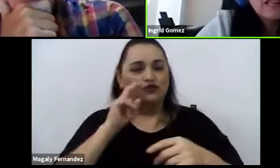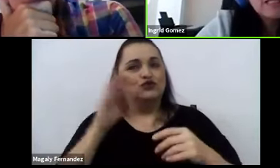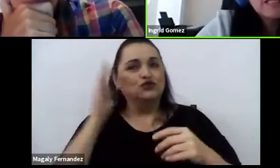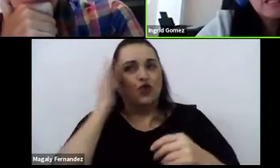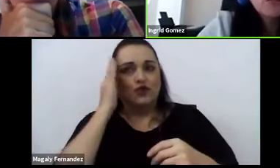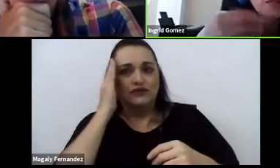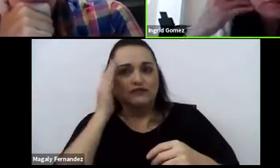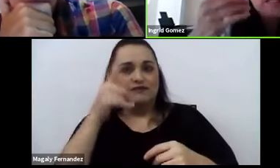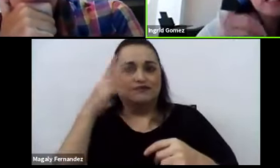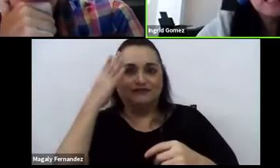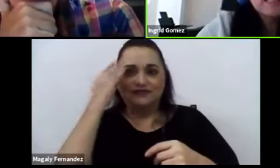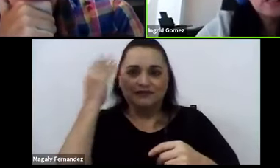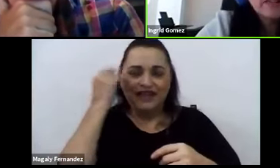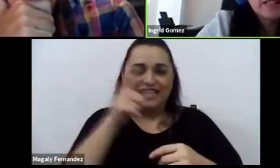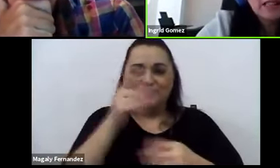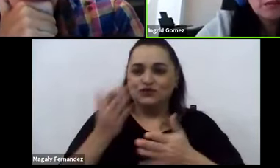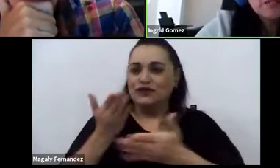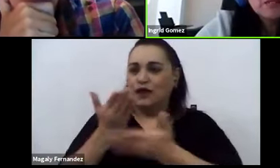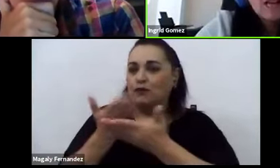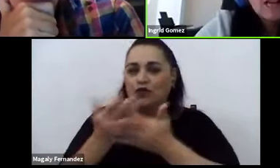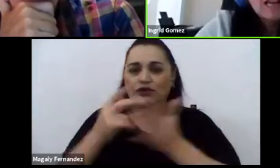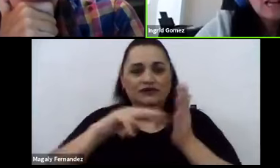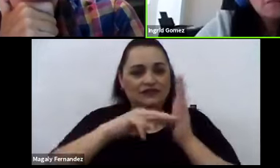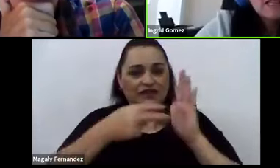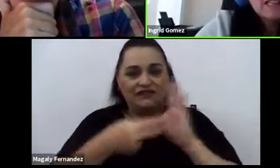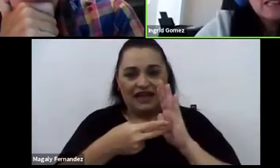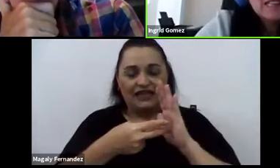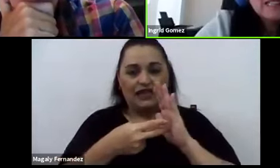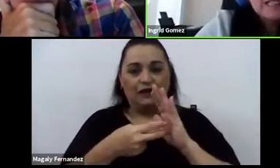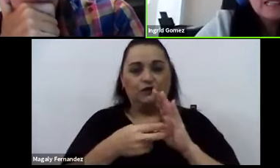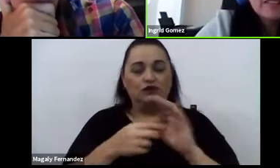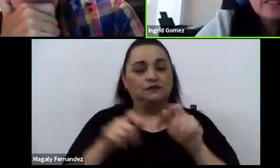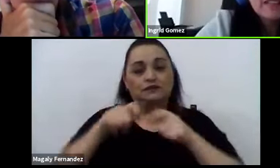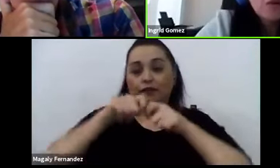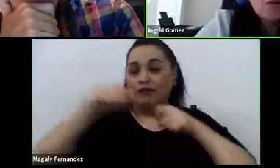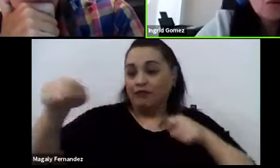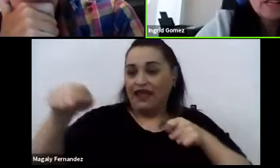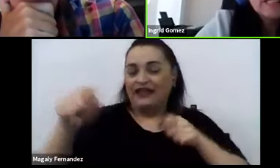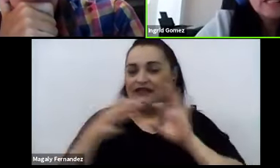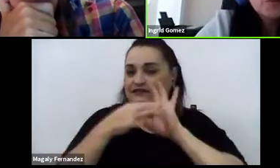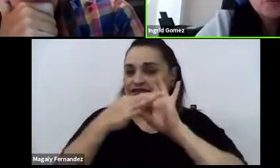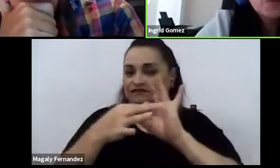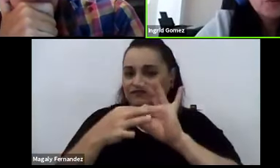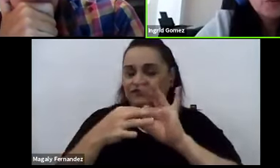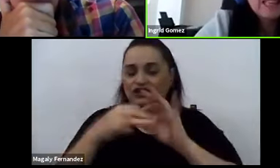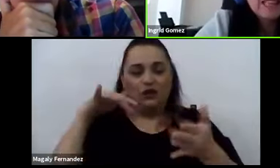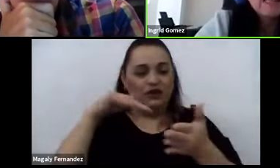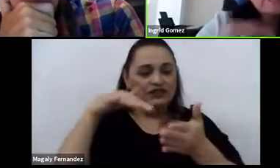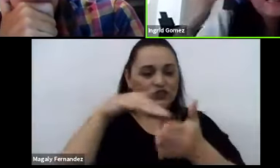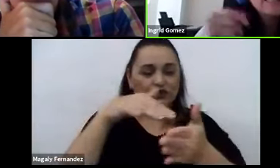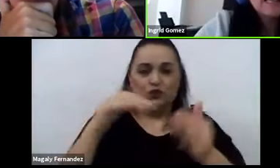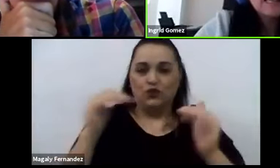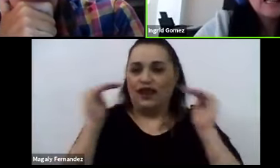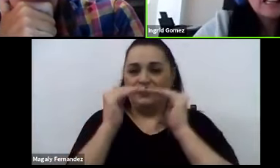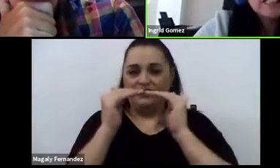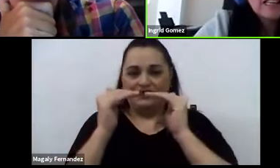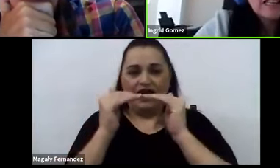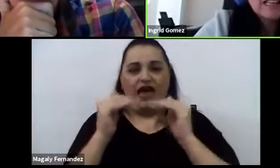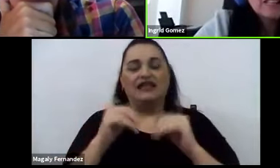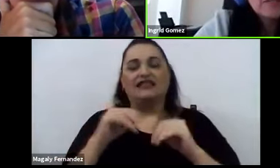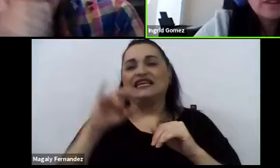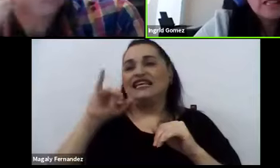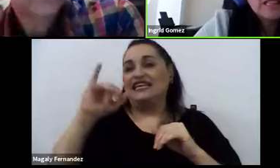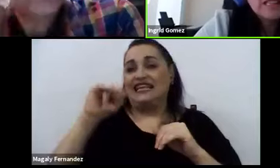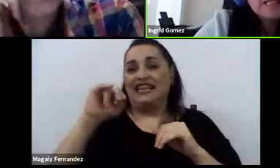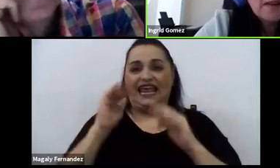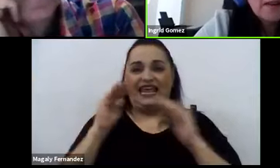su experiencia, sus aportes tan significativos en las métricas que tienen que ver con el estudio de la equidad y de las inequidades en